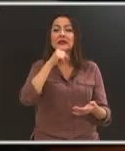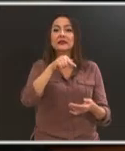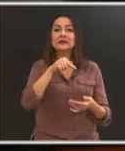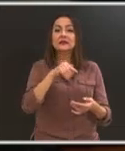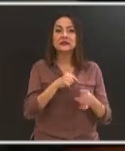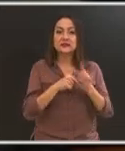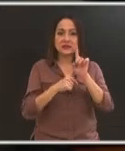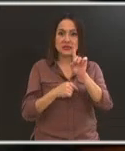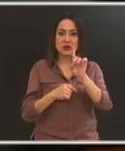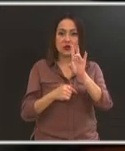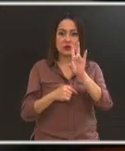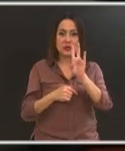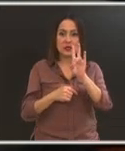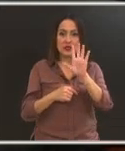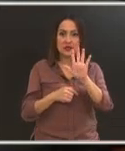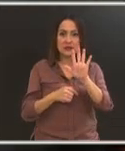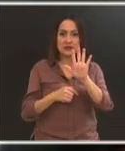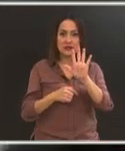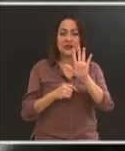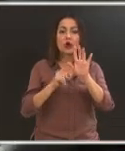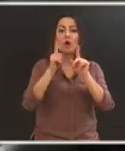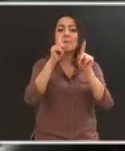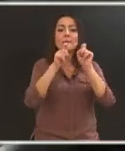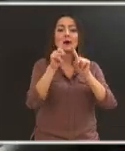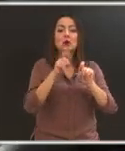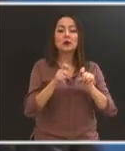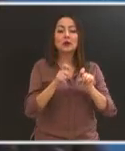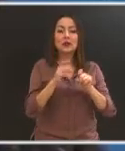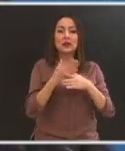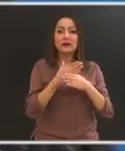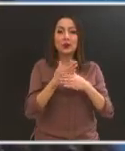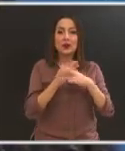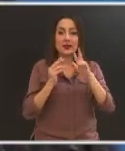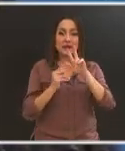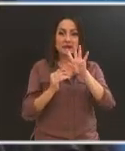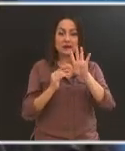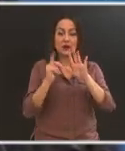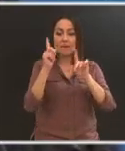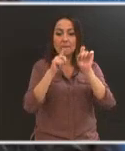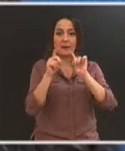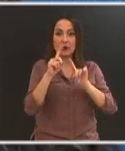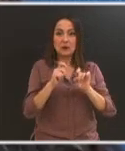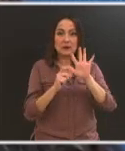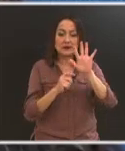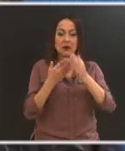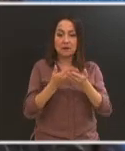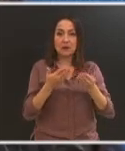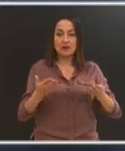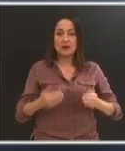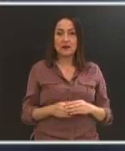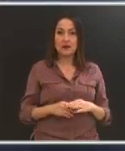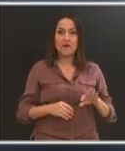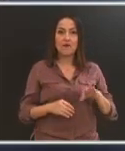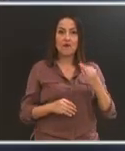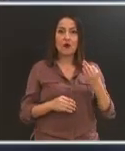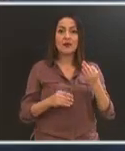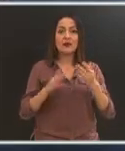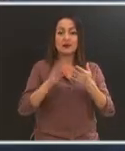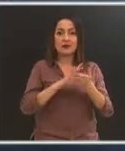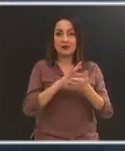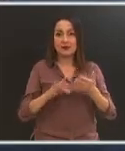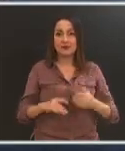de 175 ítems distribuidos en 35 preguntas por 5 materias en formato